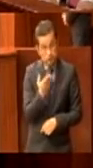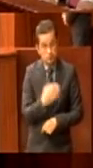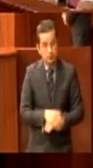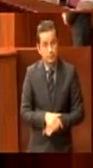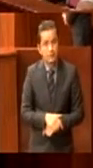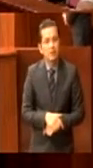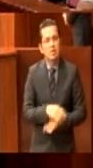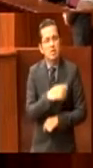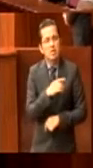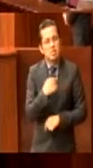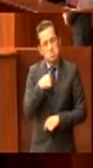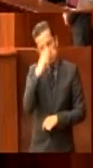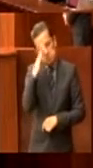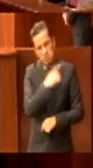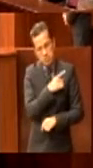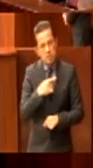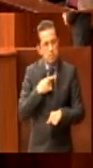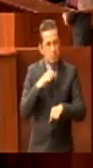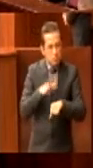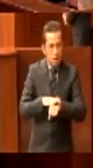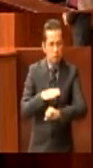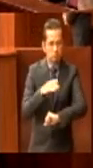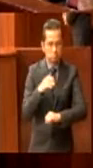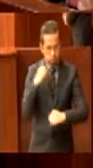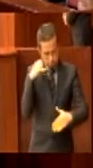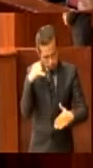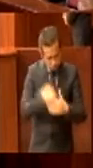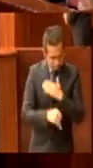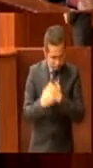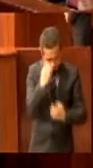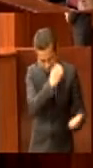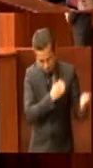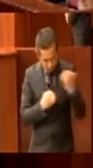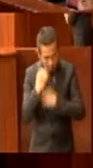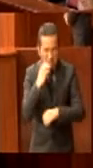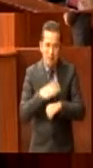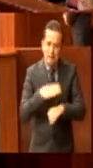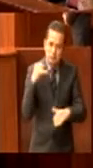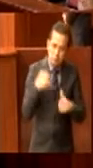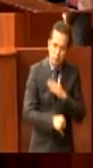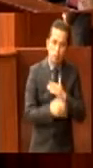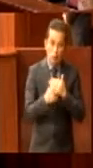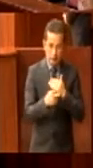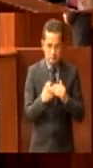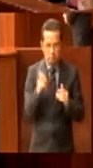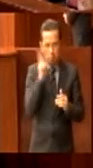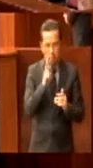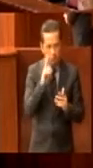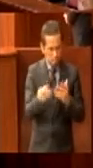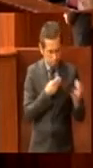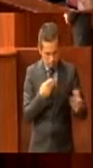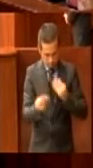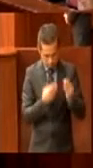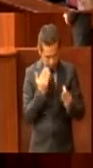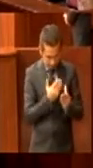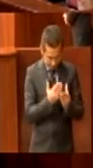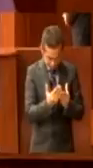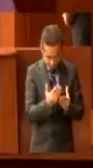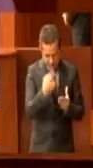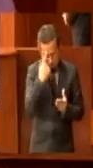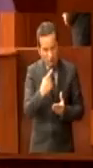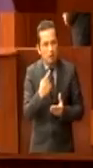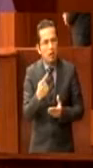de se más en el análisis del caudal probatorio de este asunto y así poder estar